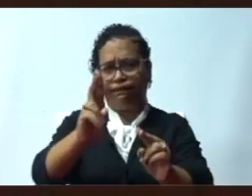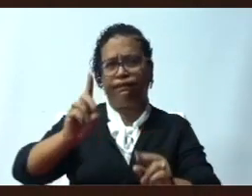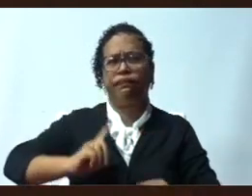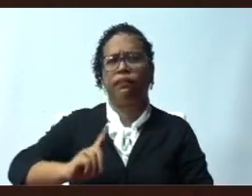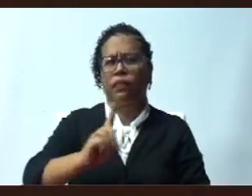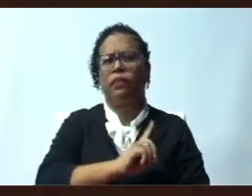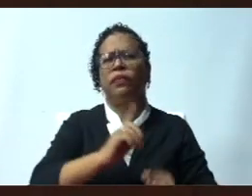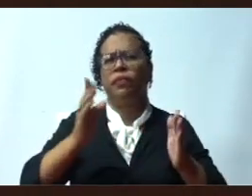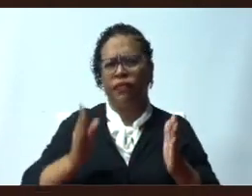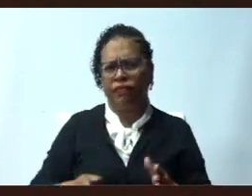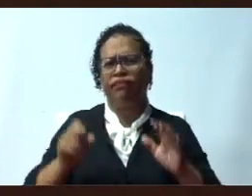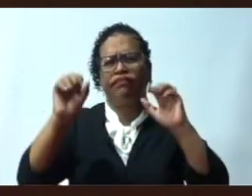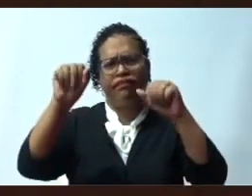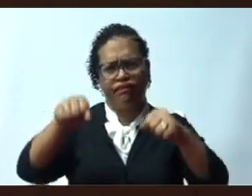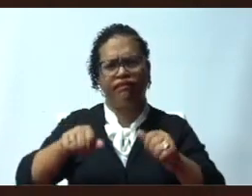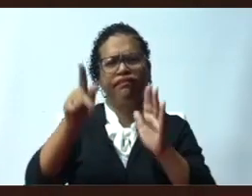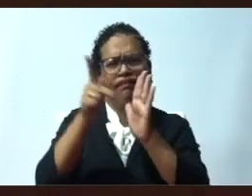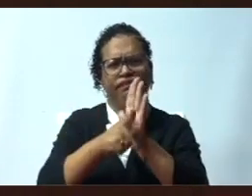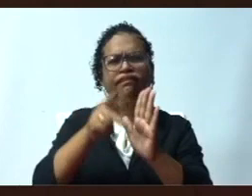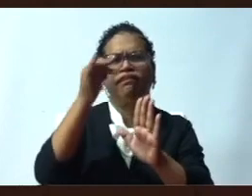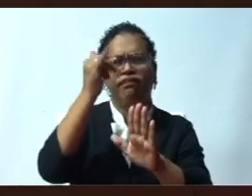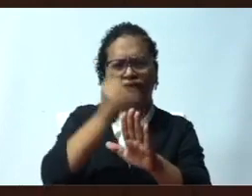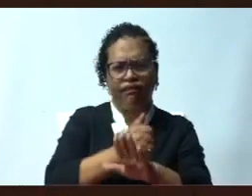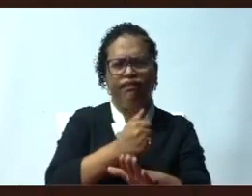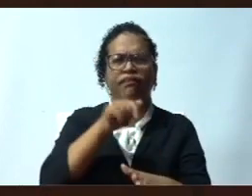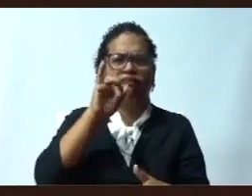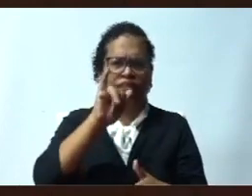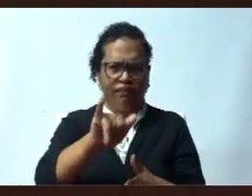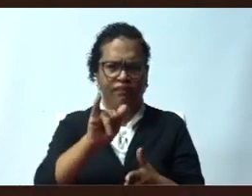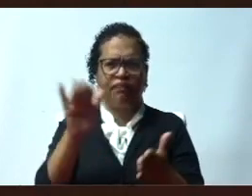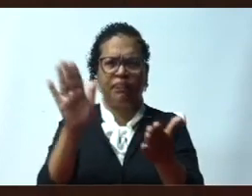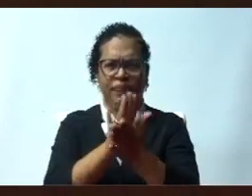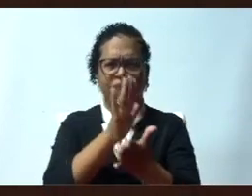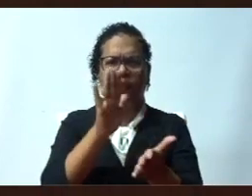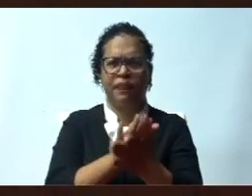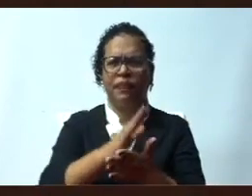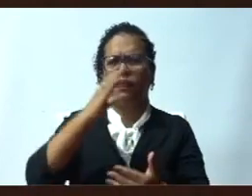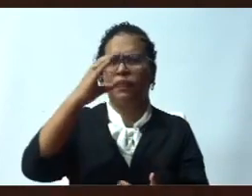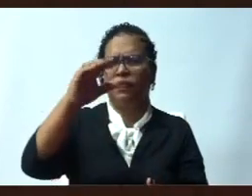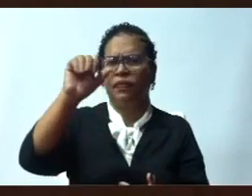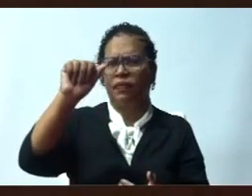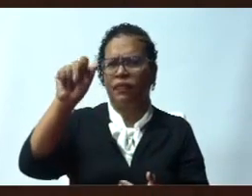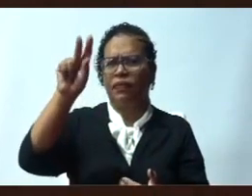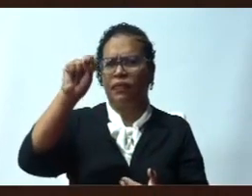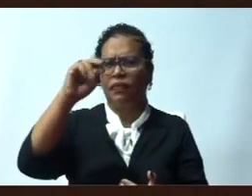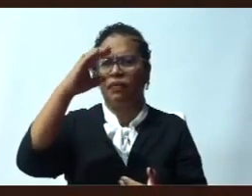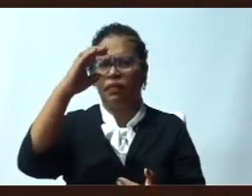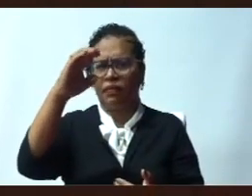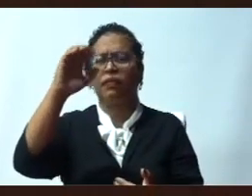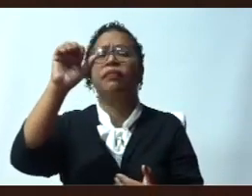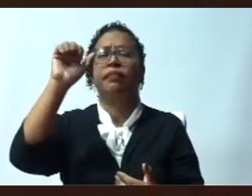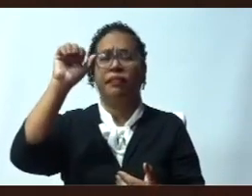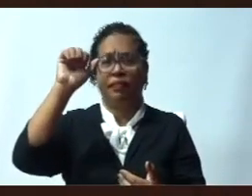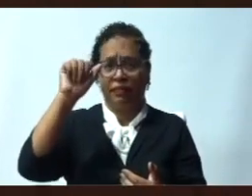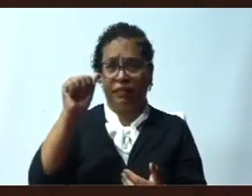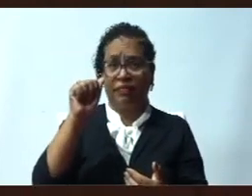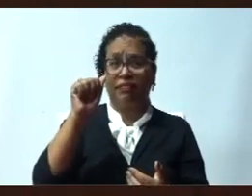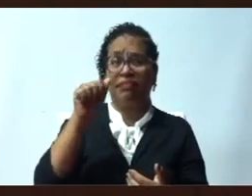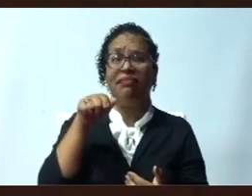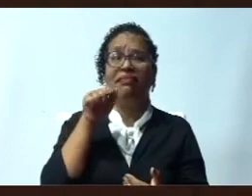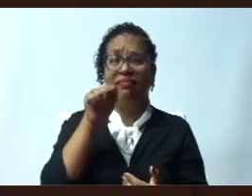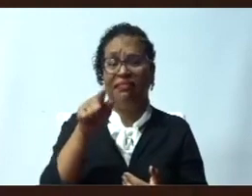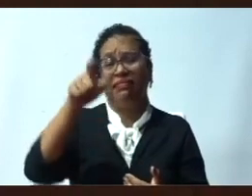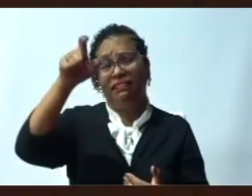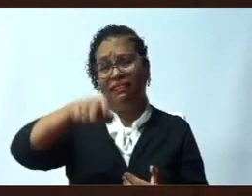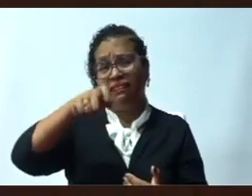la terminación de la escuela de Canca, que aunque pareciera un cliché, es una gran realidad